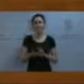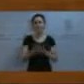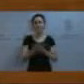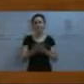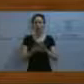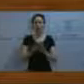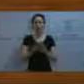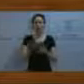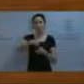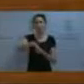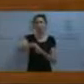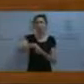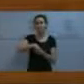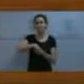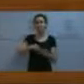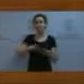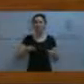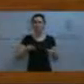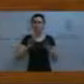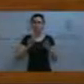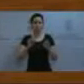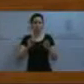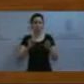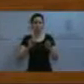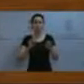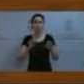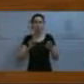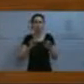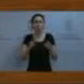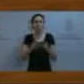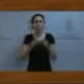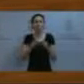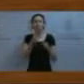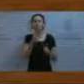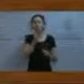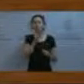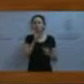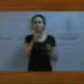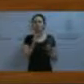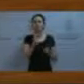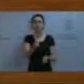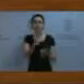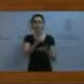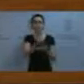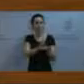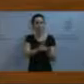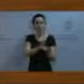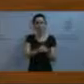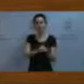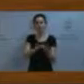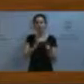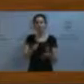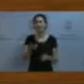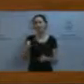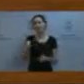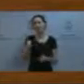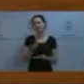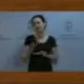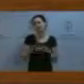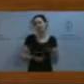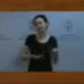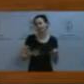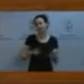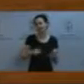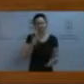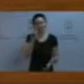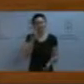funcionamiento interno de la sociedad, no de sus estatus. Y yo quiero a partir de ahí unas informaciones. Mire, el otro día cogía la prensa, la verdad es que a mí me ofende un poco,